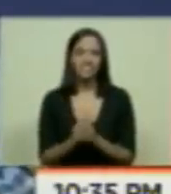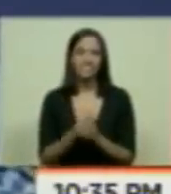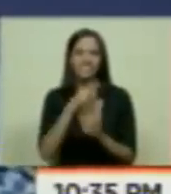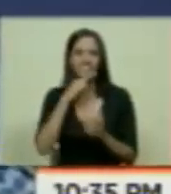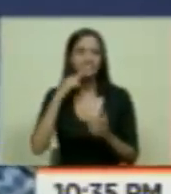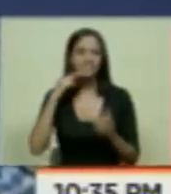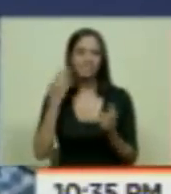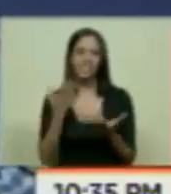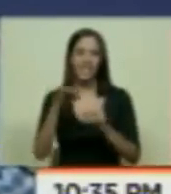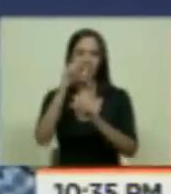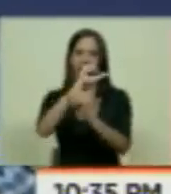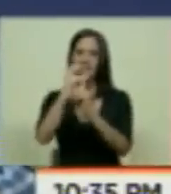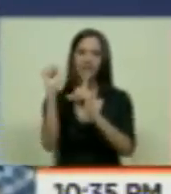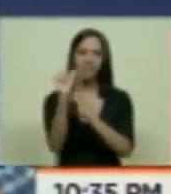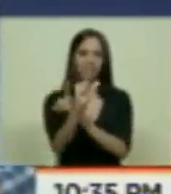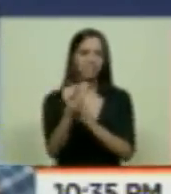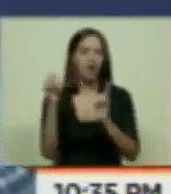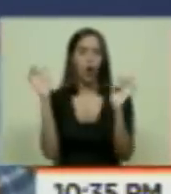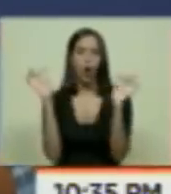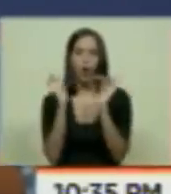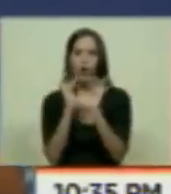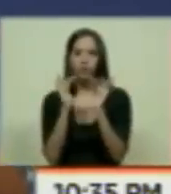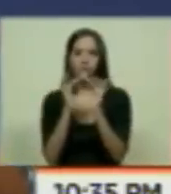ese contacto